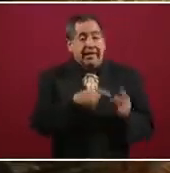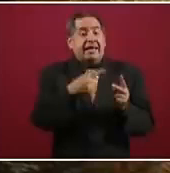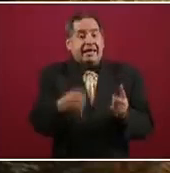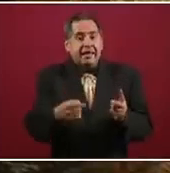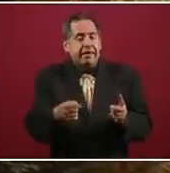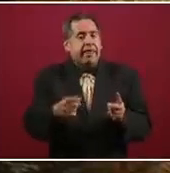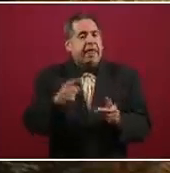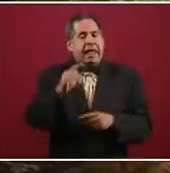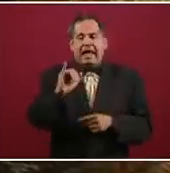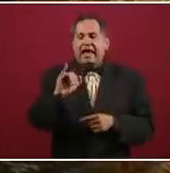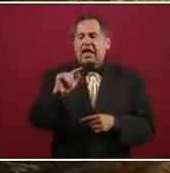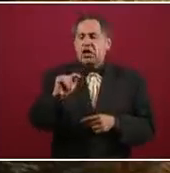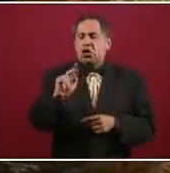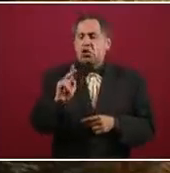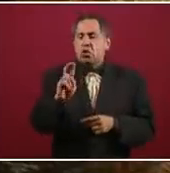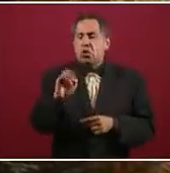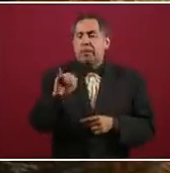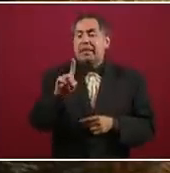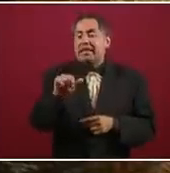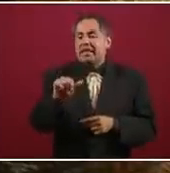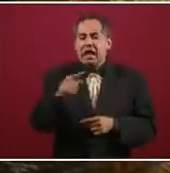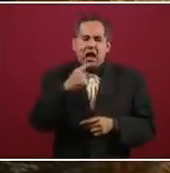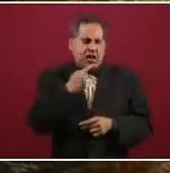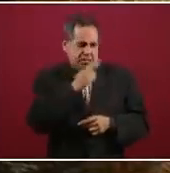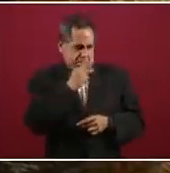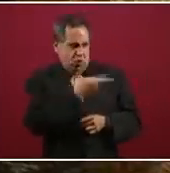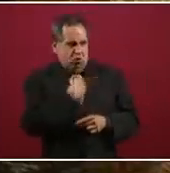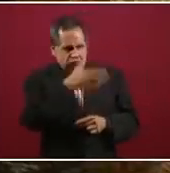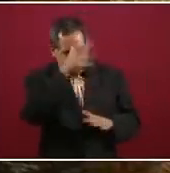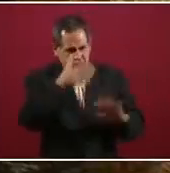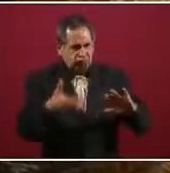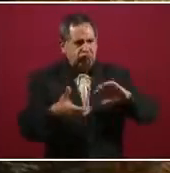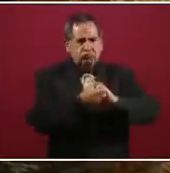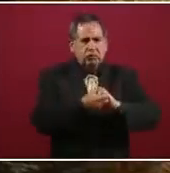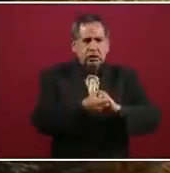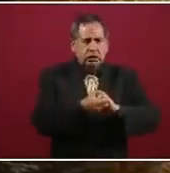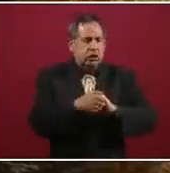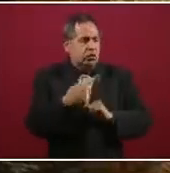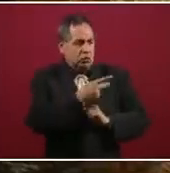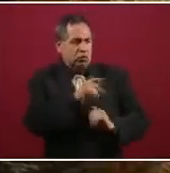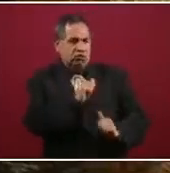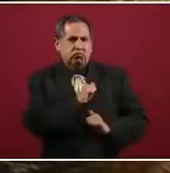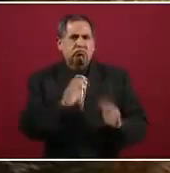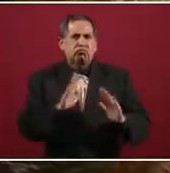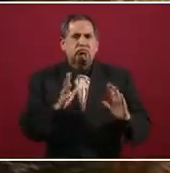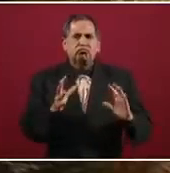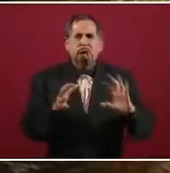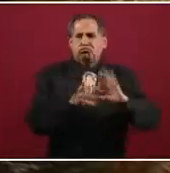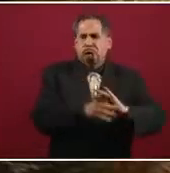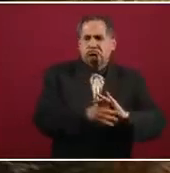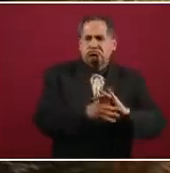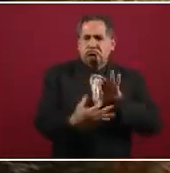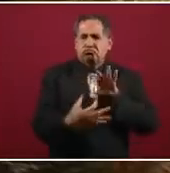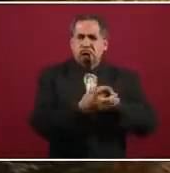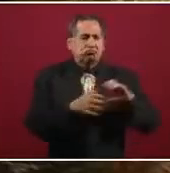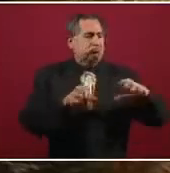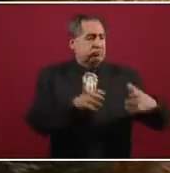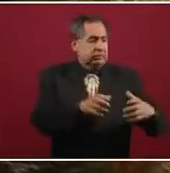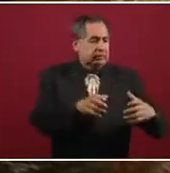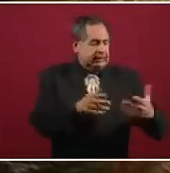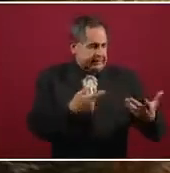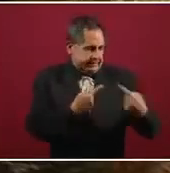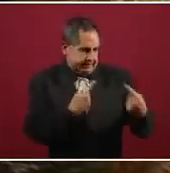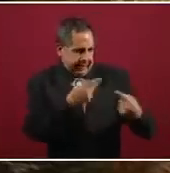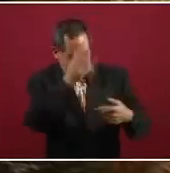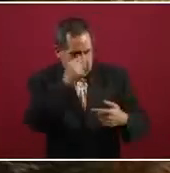ejército realista, decidiera pactar con él y formar el ejército trigarante. Para ello fue necesario construir políticamente una ruta,